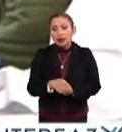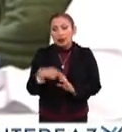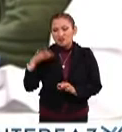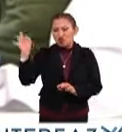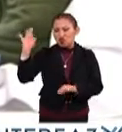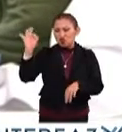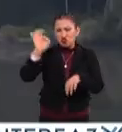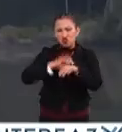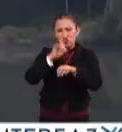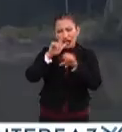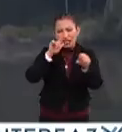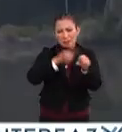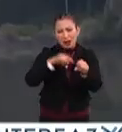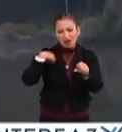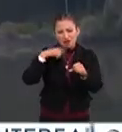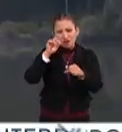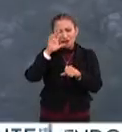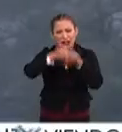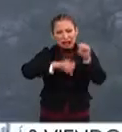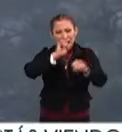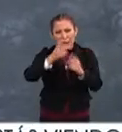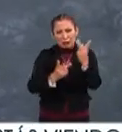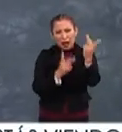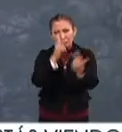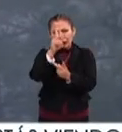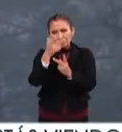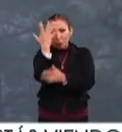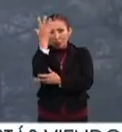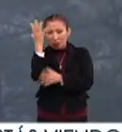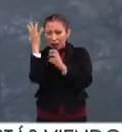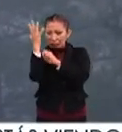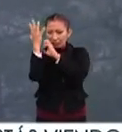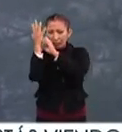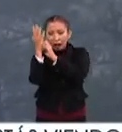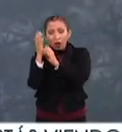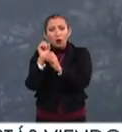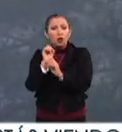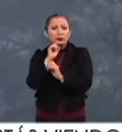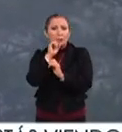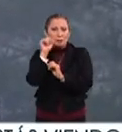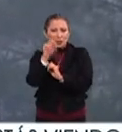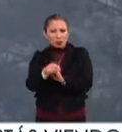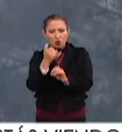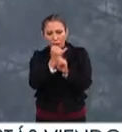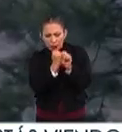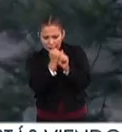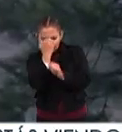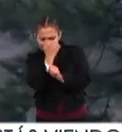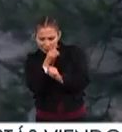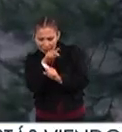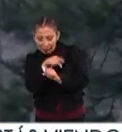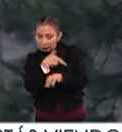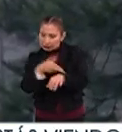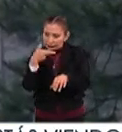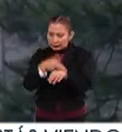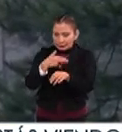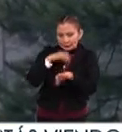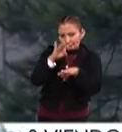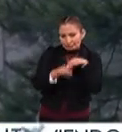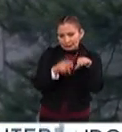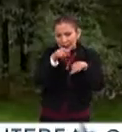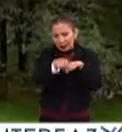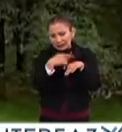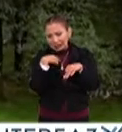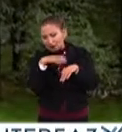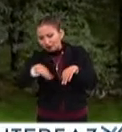plagas forestales es un problema, pero también nosotros como parte de investigación debemos darle solución a